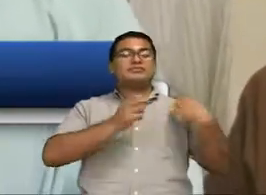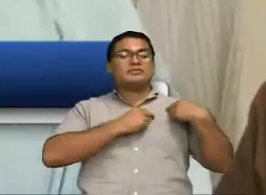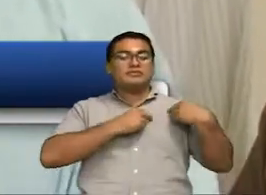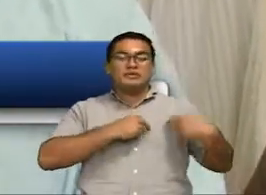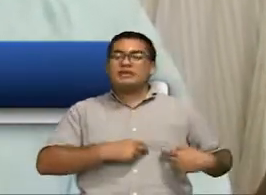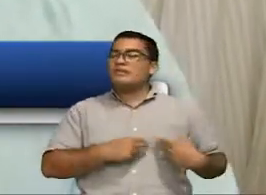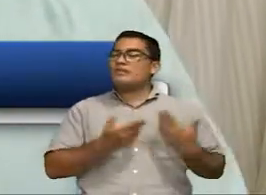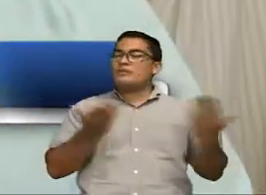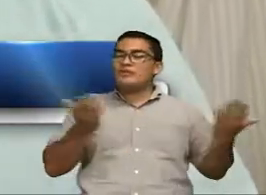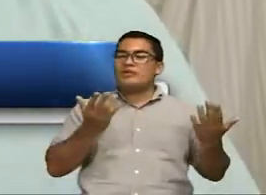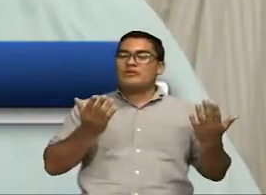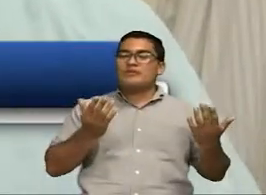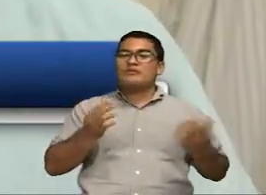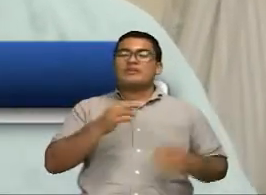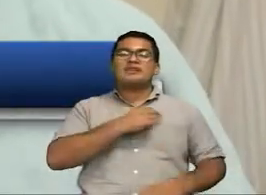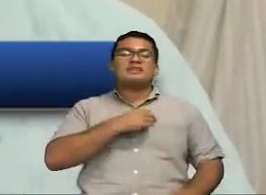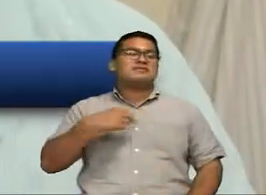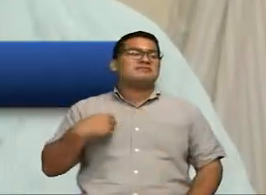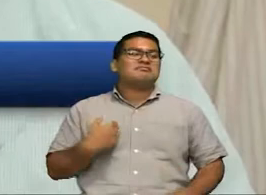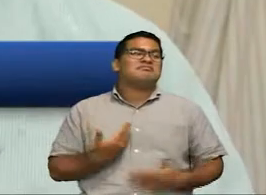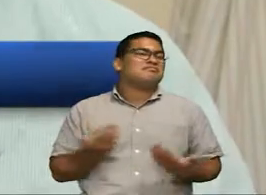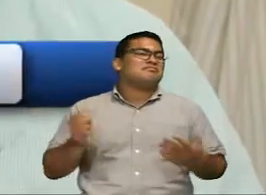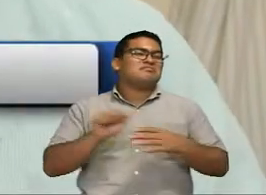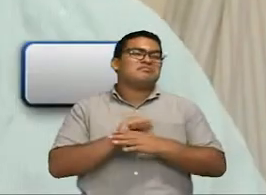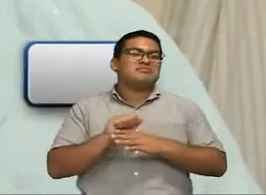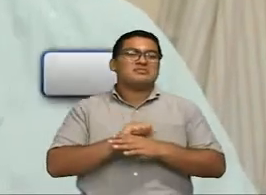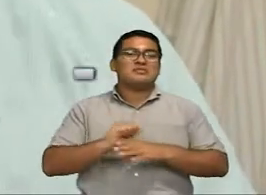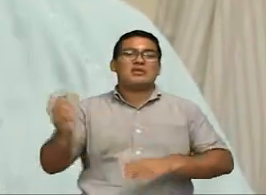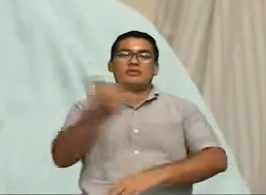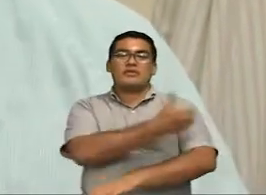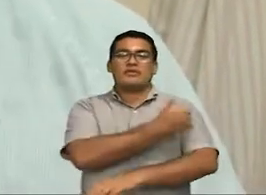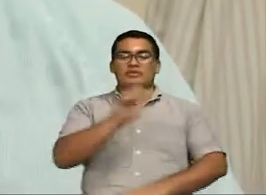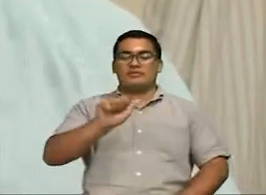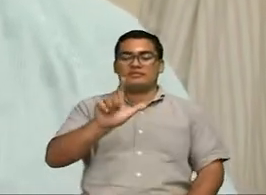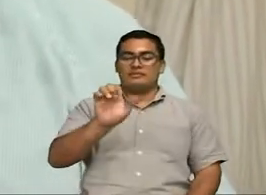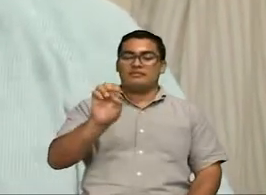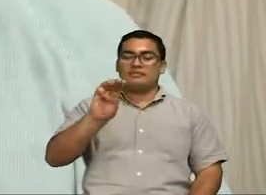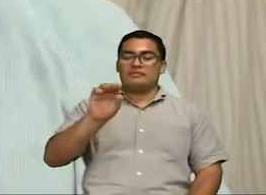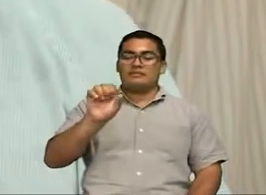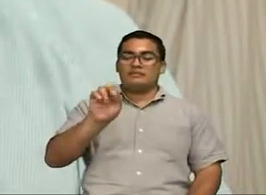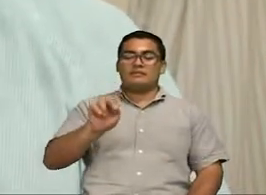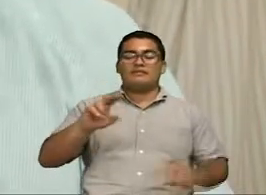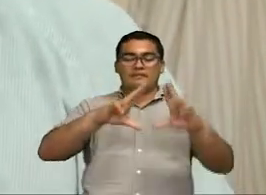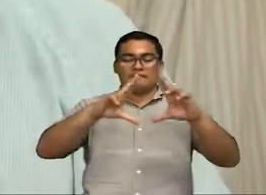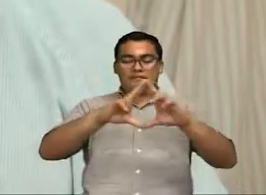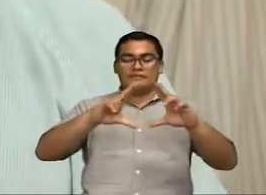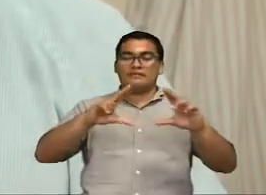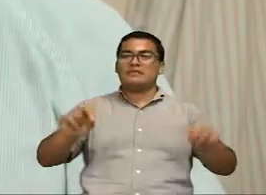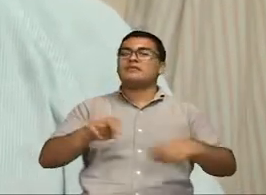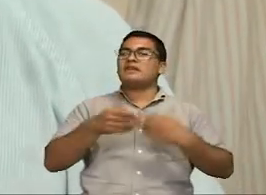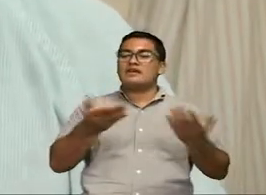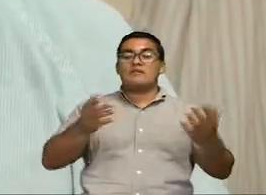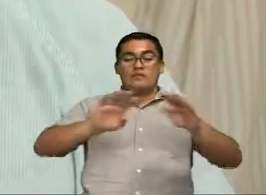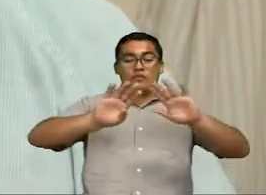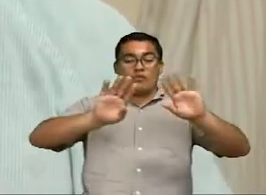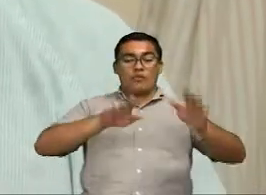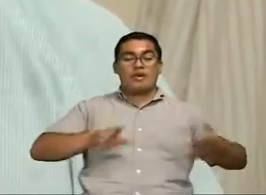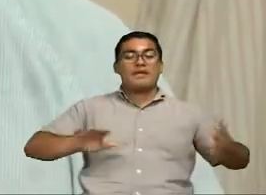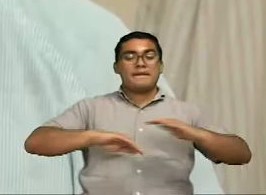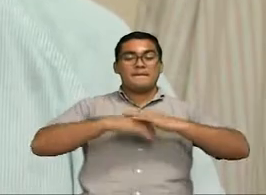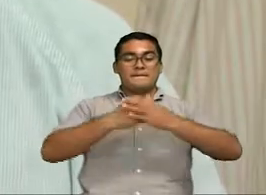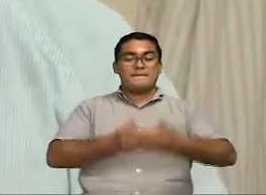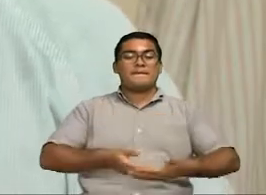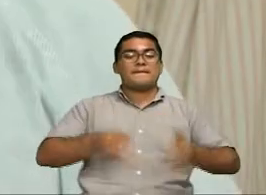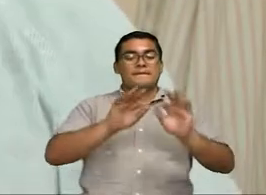que realiza o más bien ha puesto a disposición el Hospital Alemán Nicaragüense para las mujeres embarazadas y la